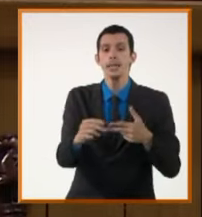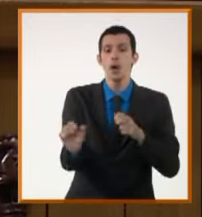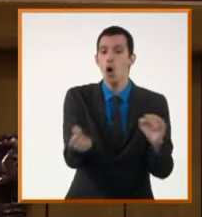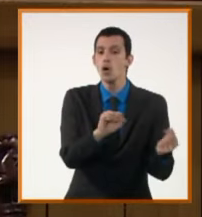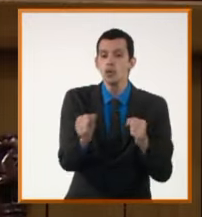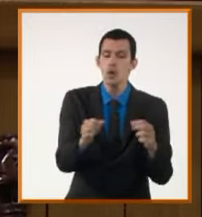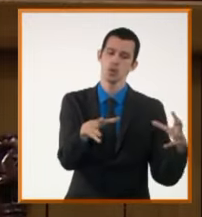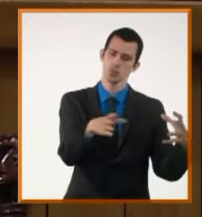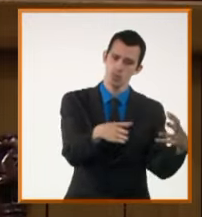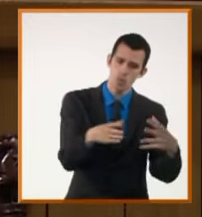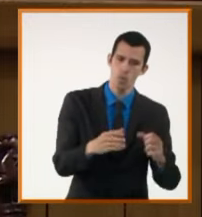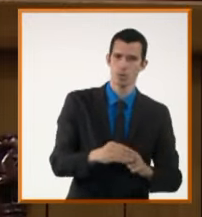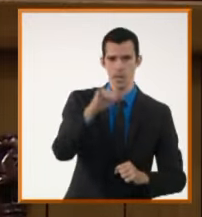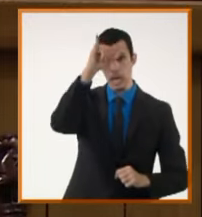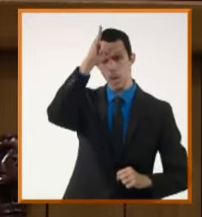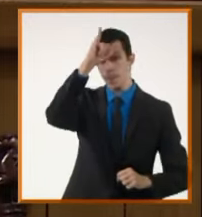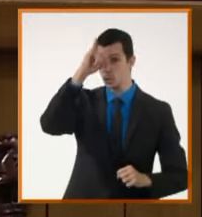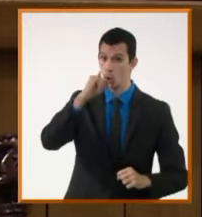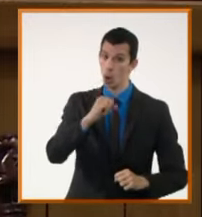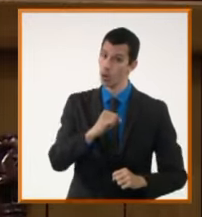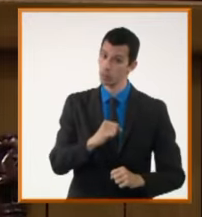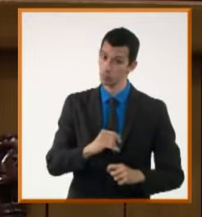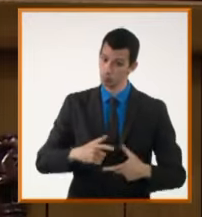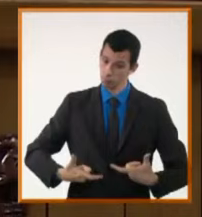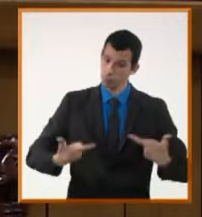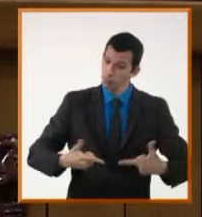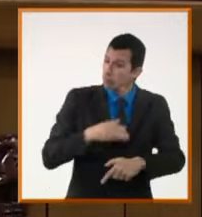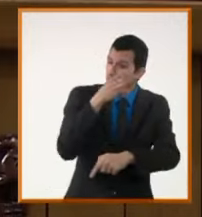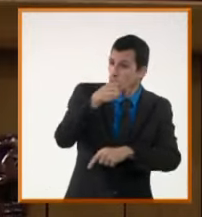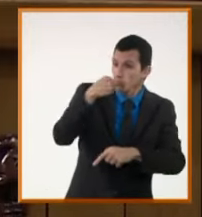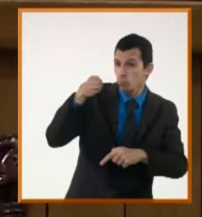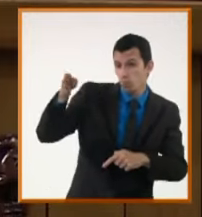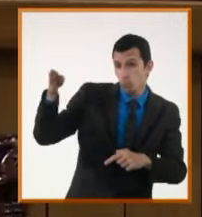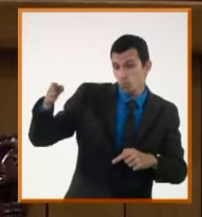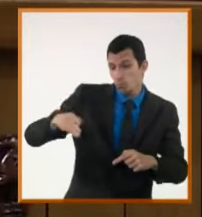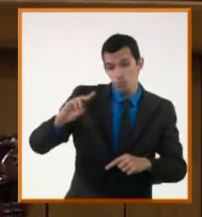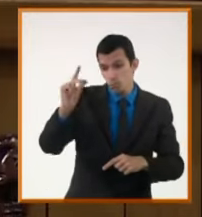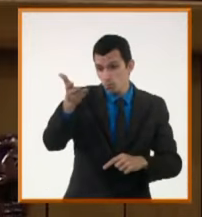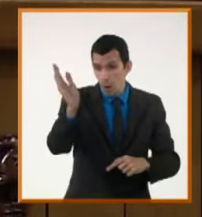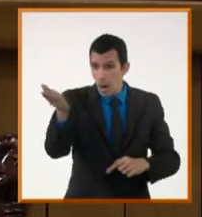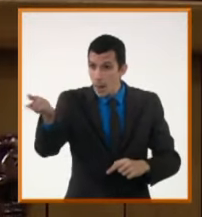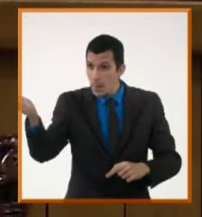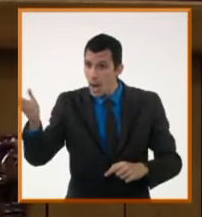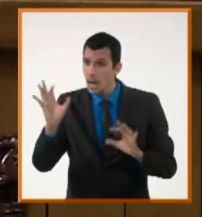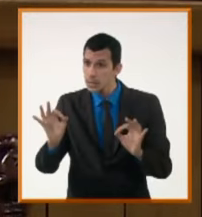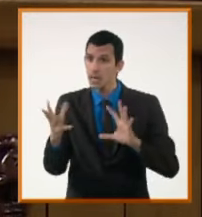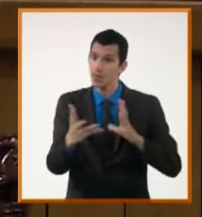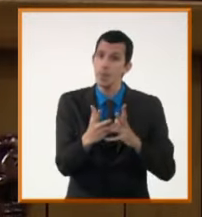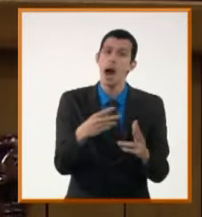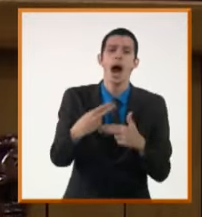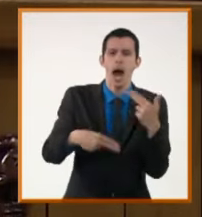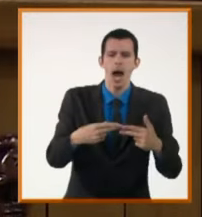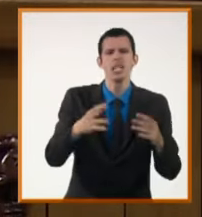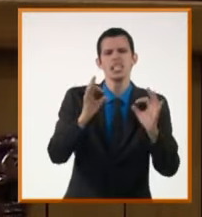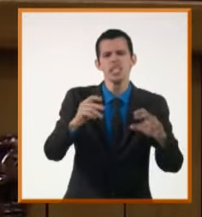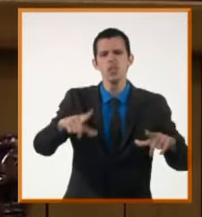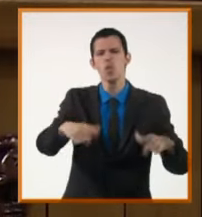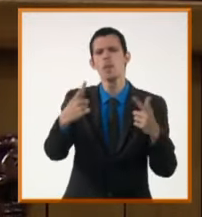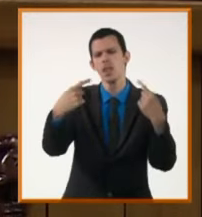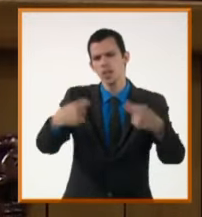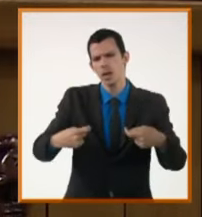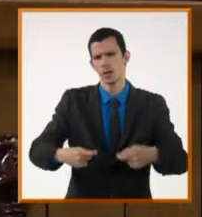grupo de cuestiones que es parte también del actuar y de la sistematicidad de los cuadros que tienen